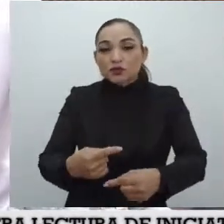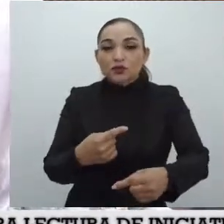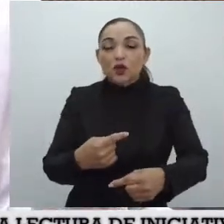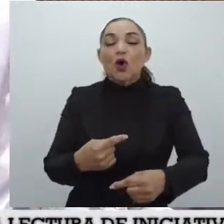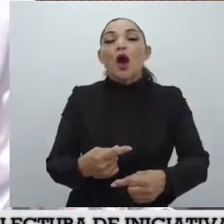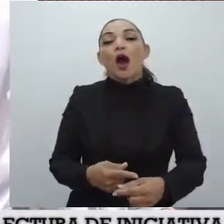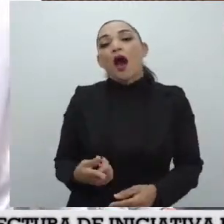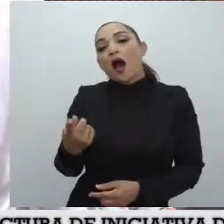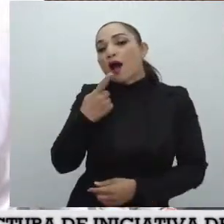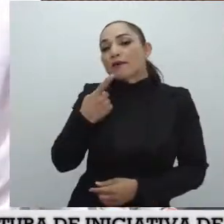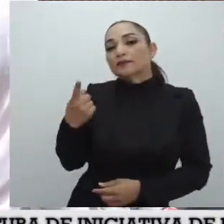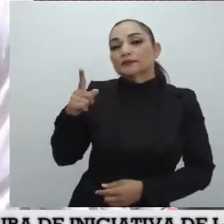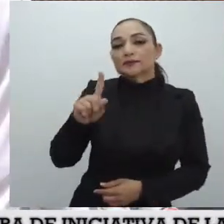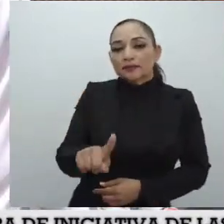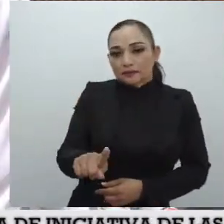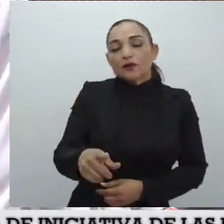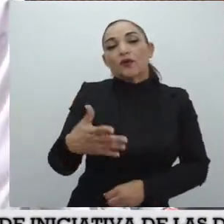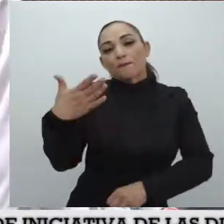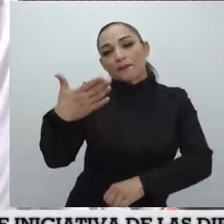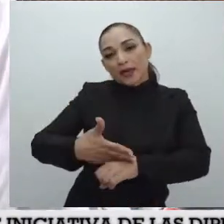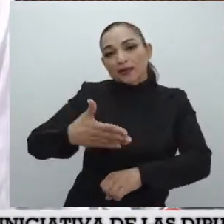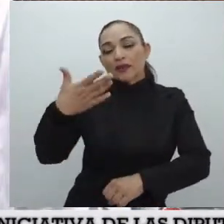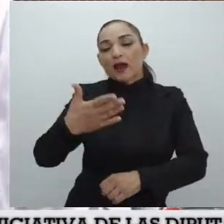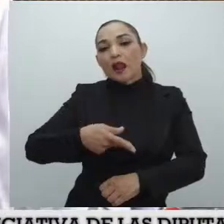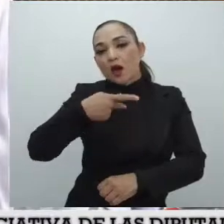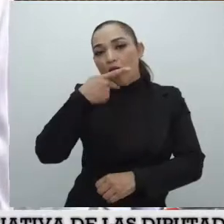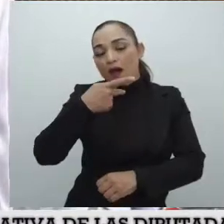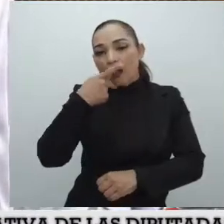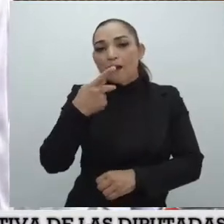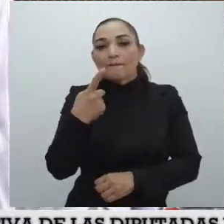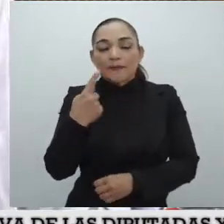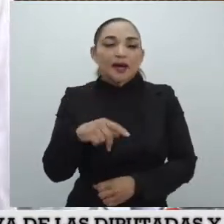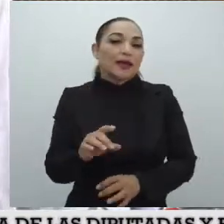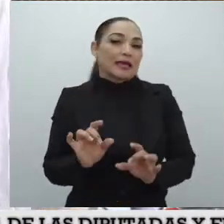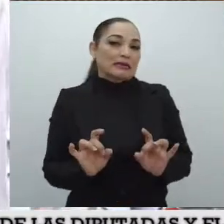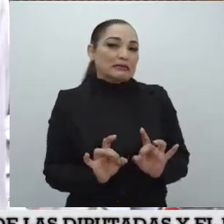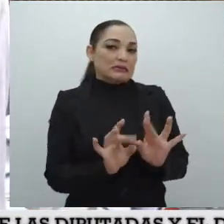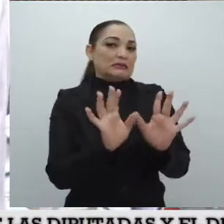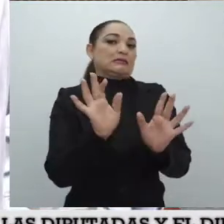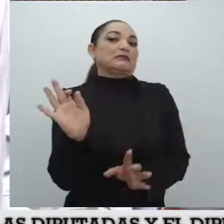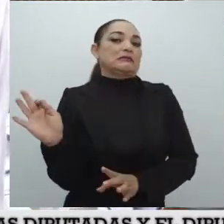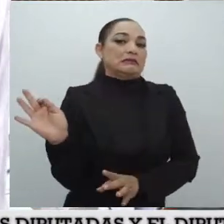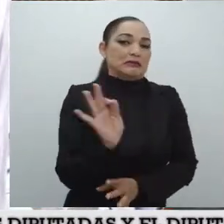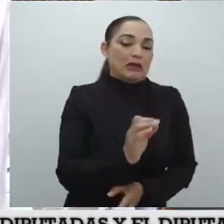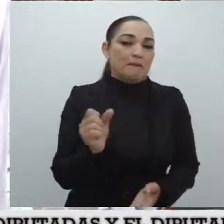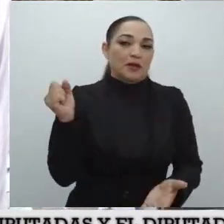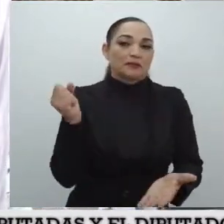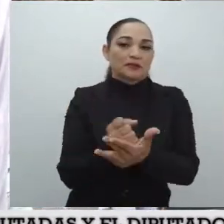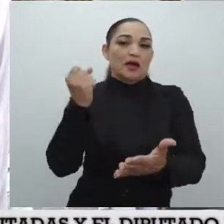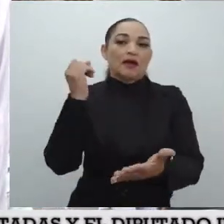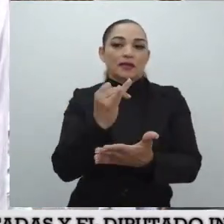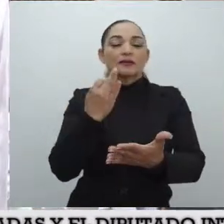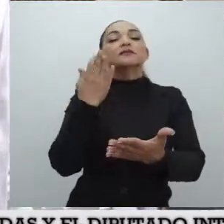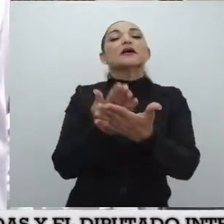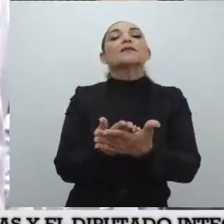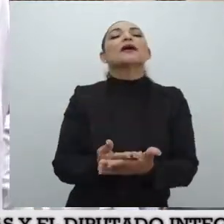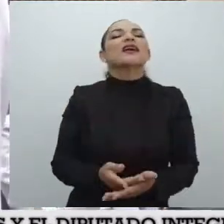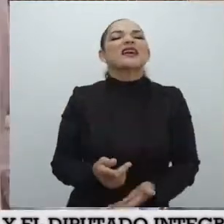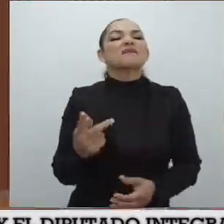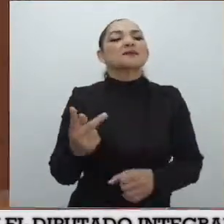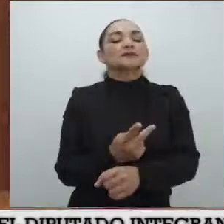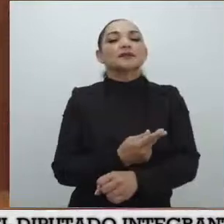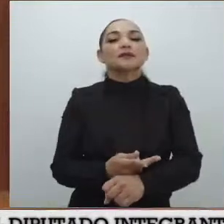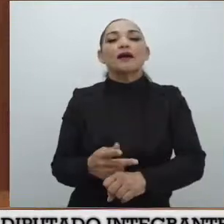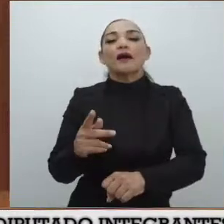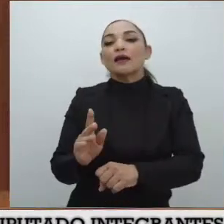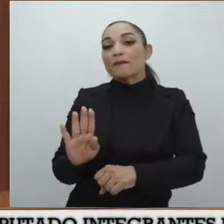sedes judiciales en cada una de estas. De aprobarse esta iniciativa del PAS, se beneficiarán a muchas personas que viven en